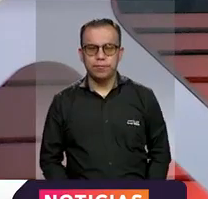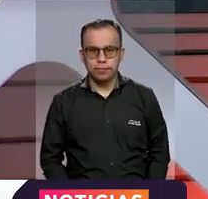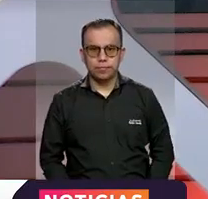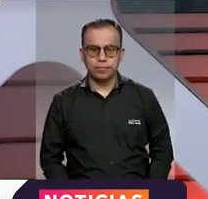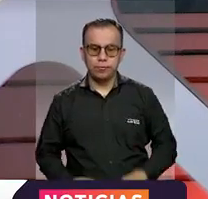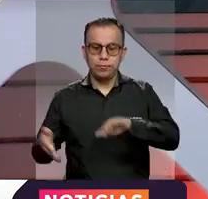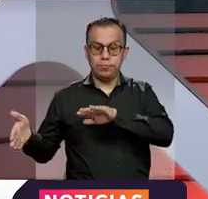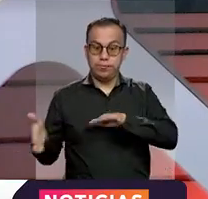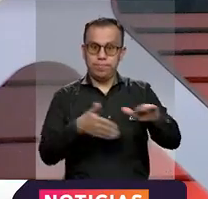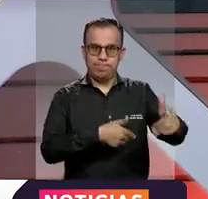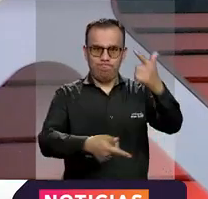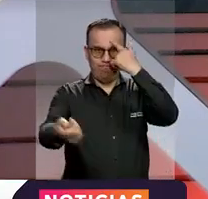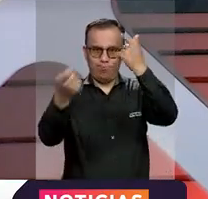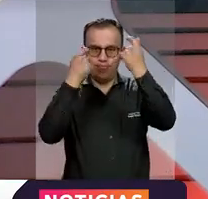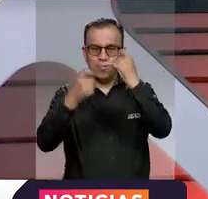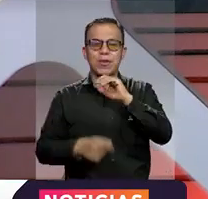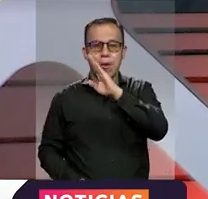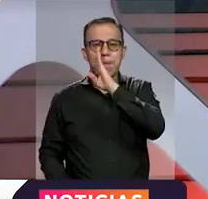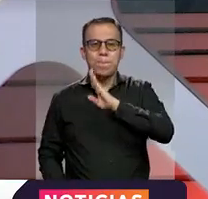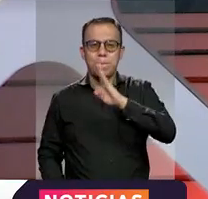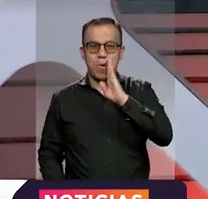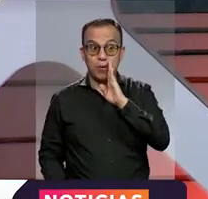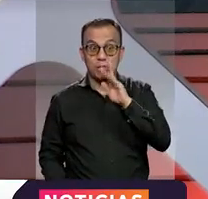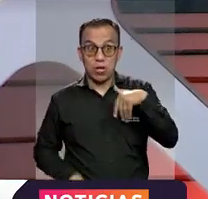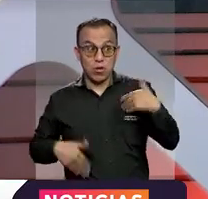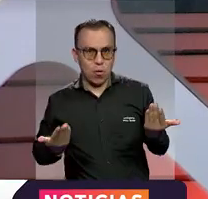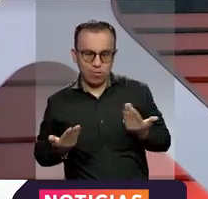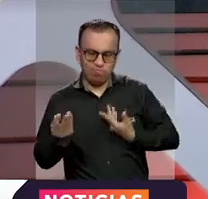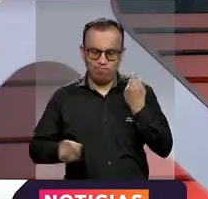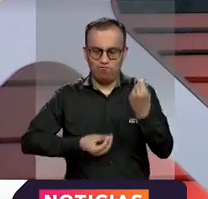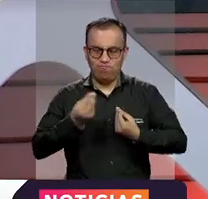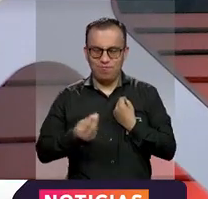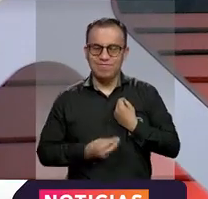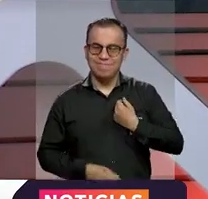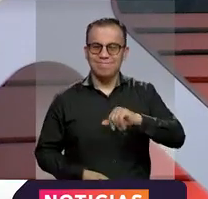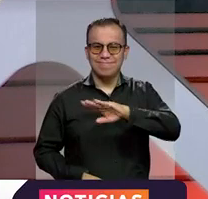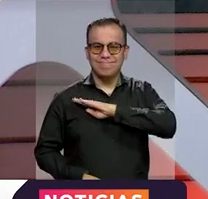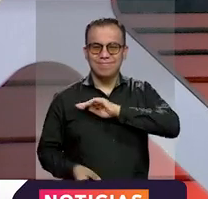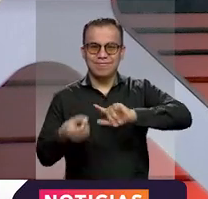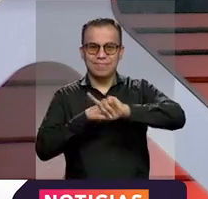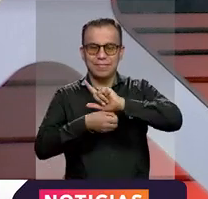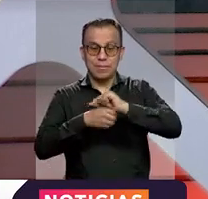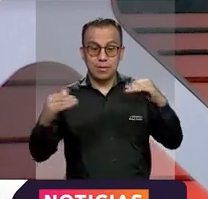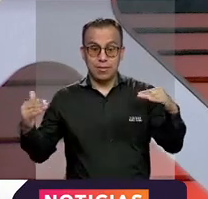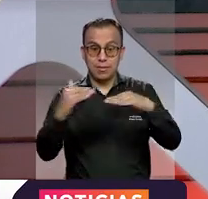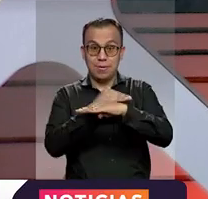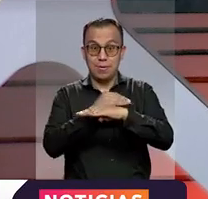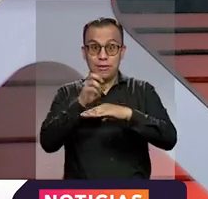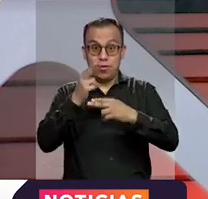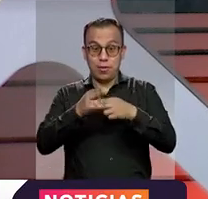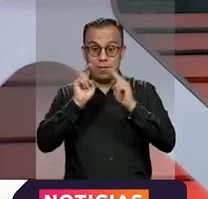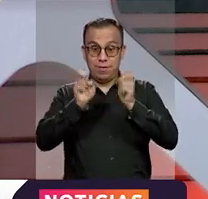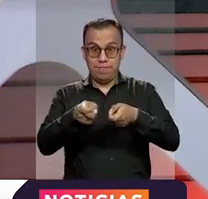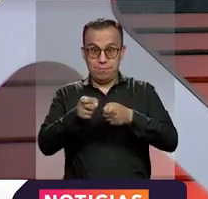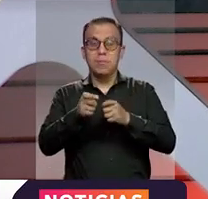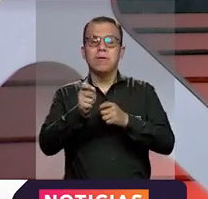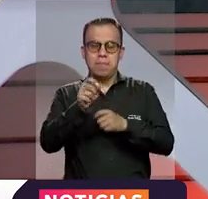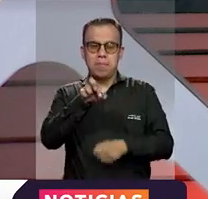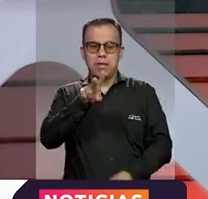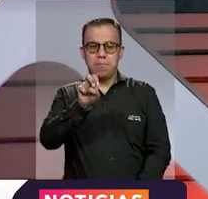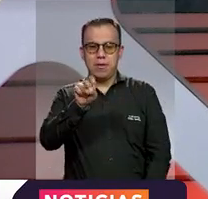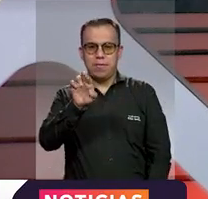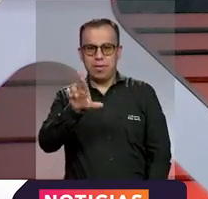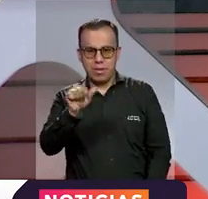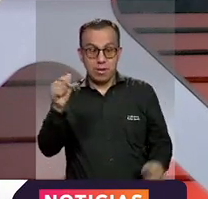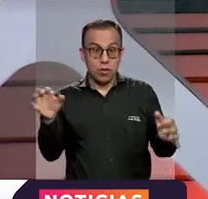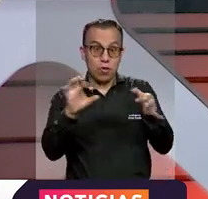Bajo la estrategia En Bosa es Haciendo, la Alcaldía Local realizó la entrega de la vía Primavera que permitirá la movilidad directa con